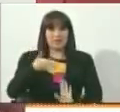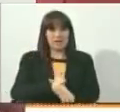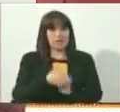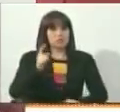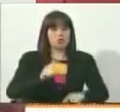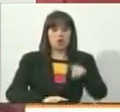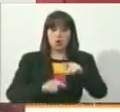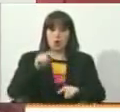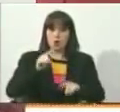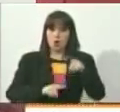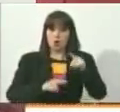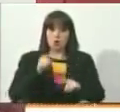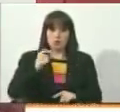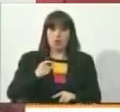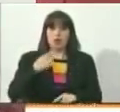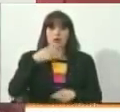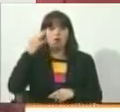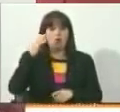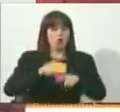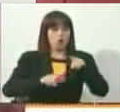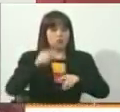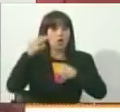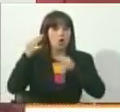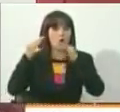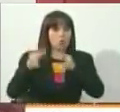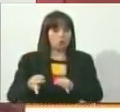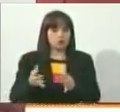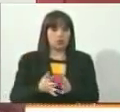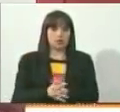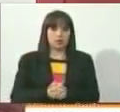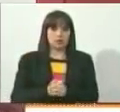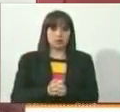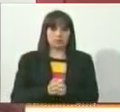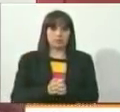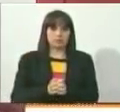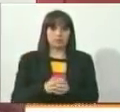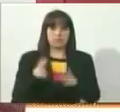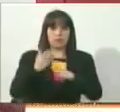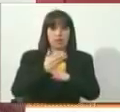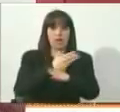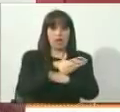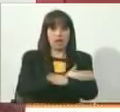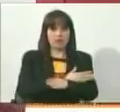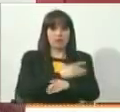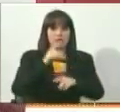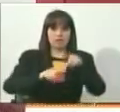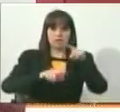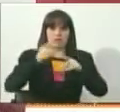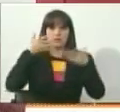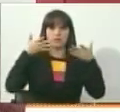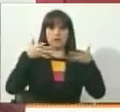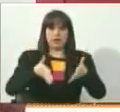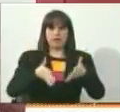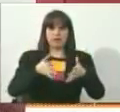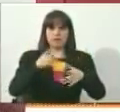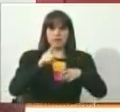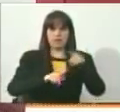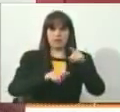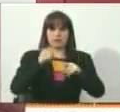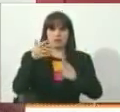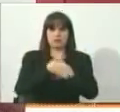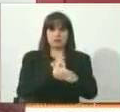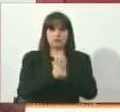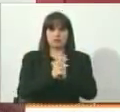cosas absolutamente justas. Por ejemplo, predios entregados durante la revolución por el comandante